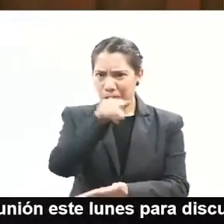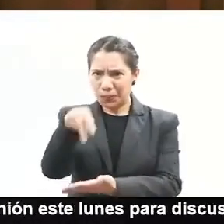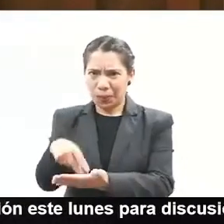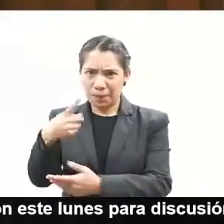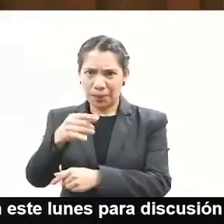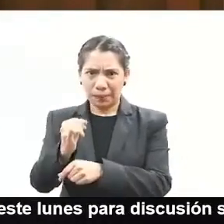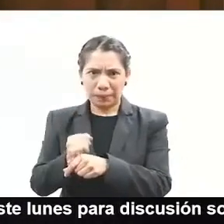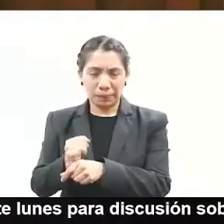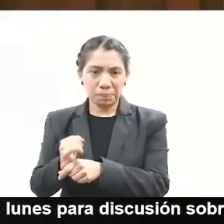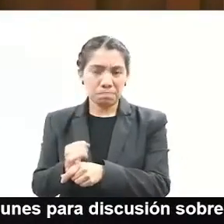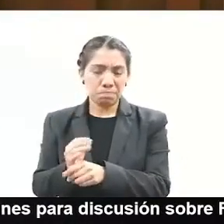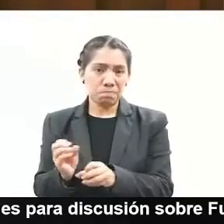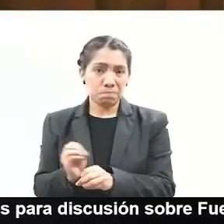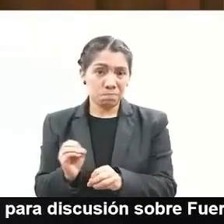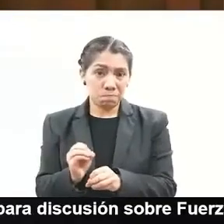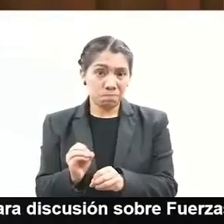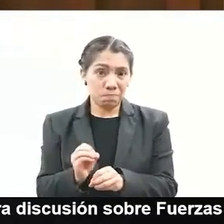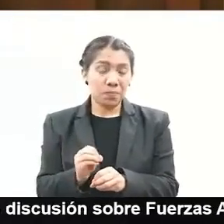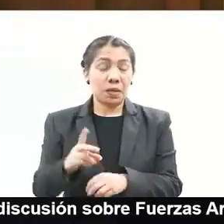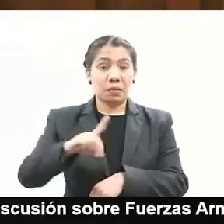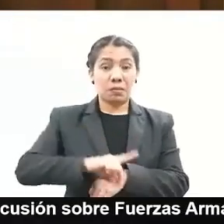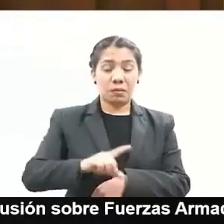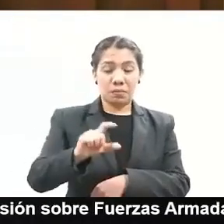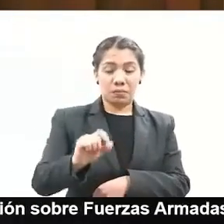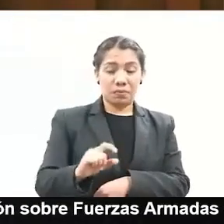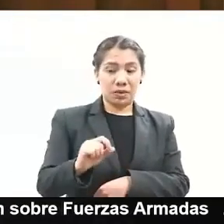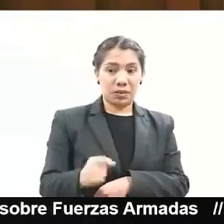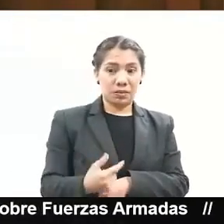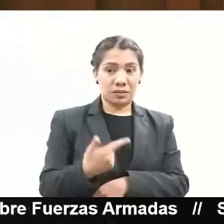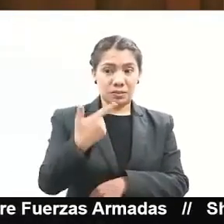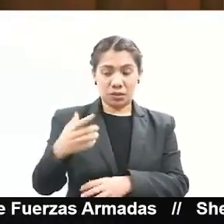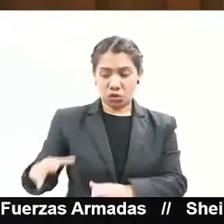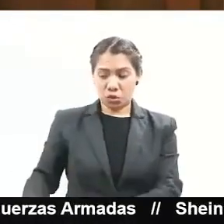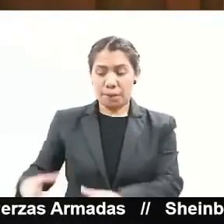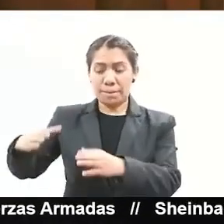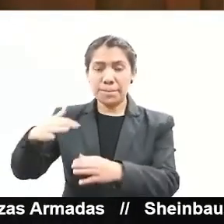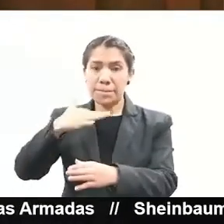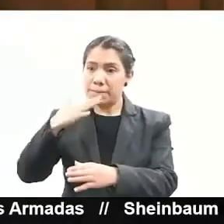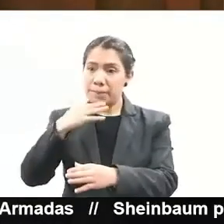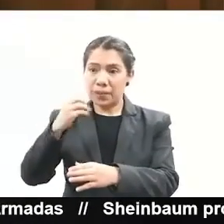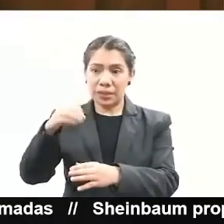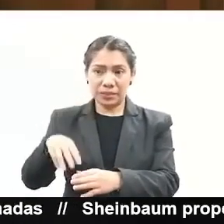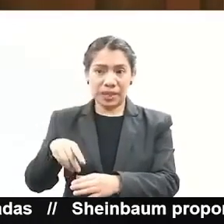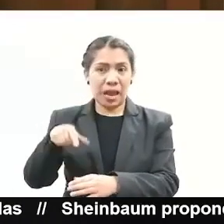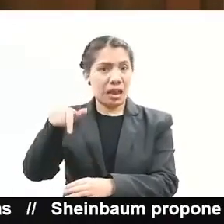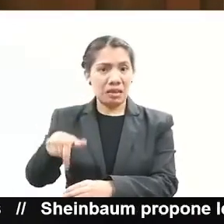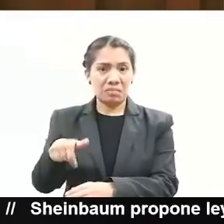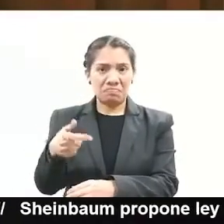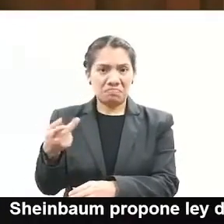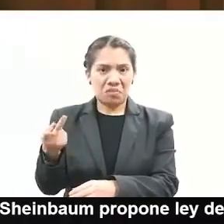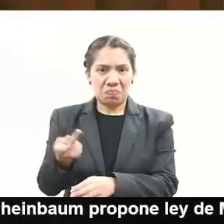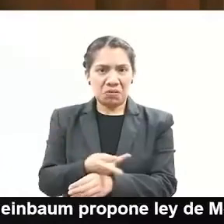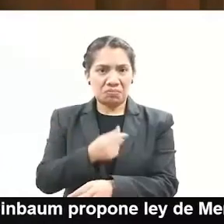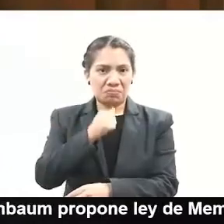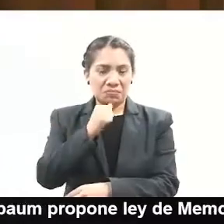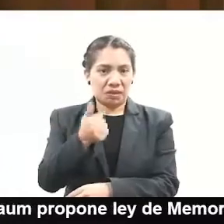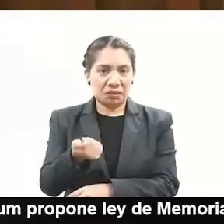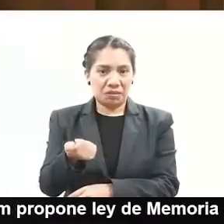declaraciones de testigos que estuvieron el día 27 en el basurero y que señalan que allí no pasaba nada raro,